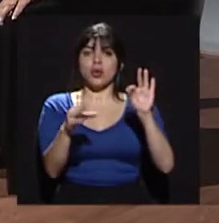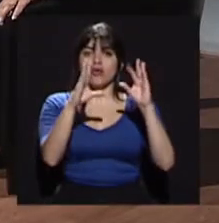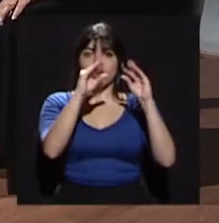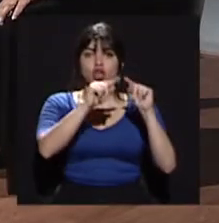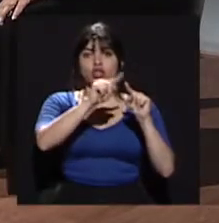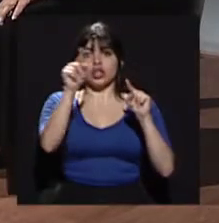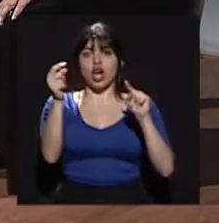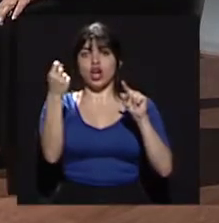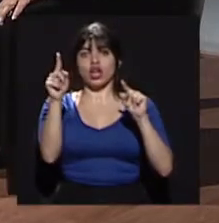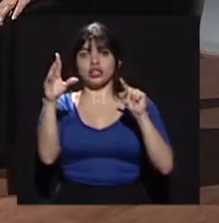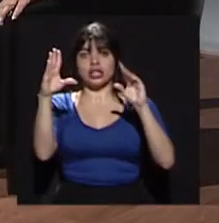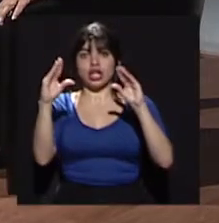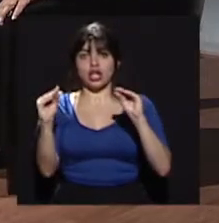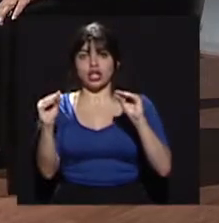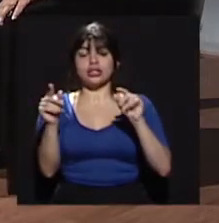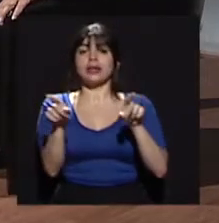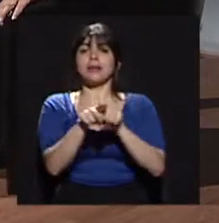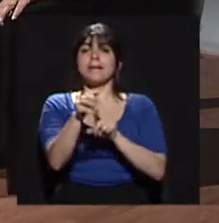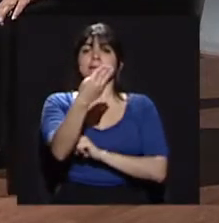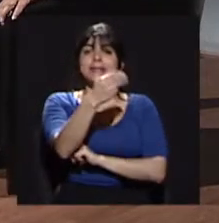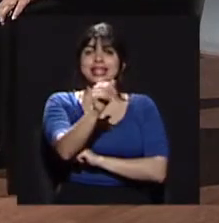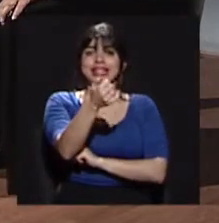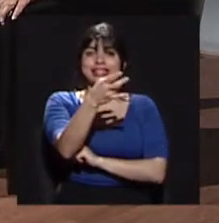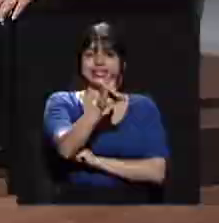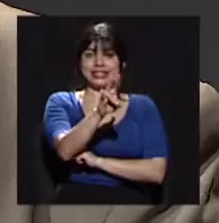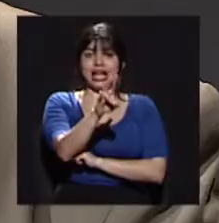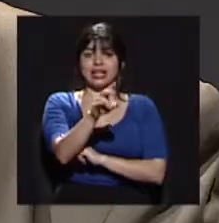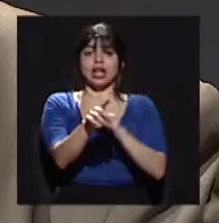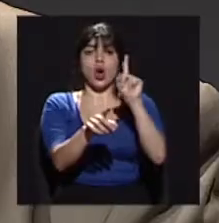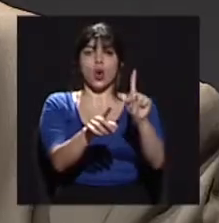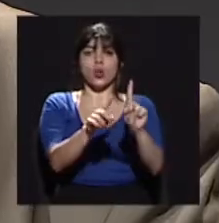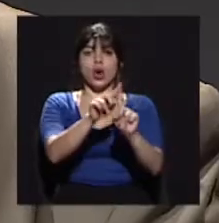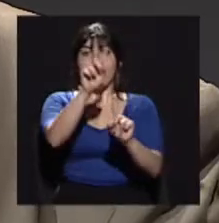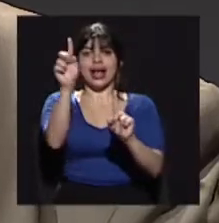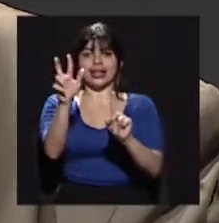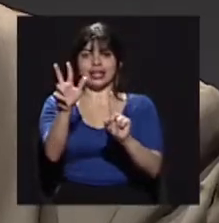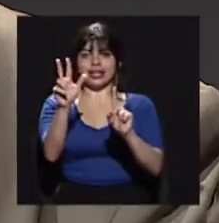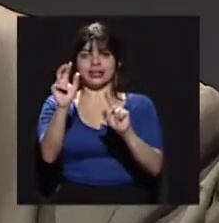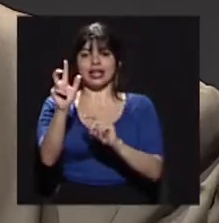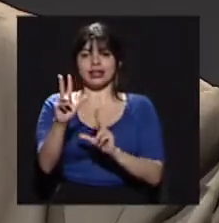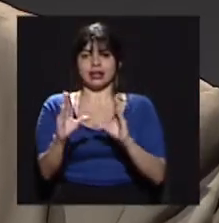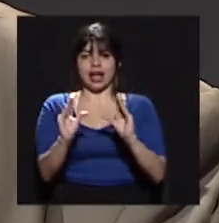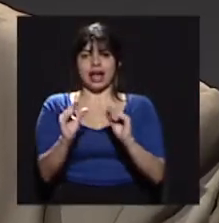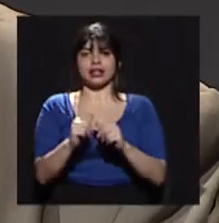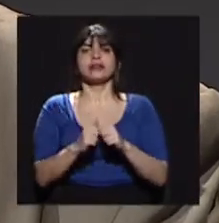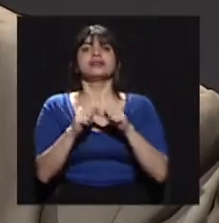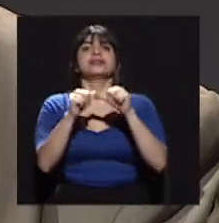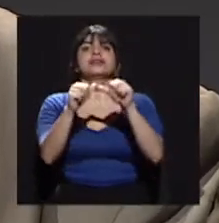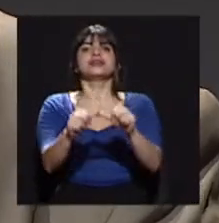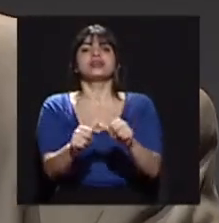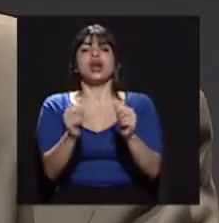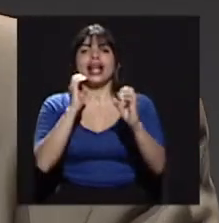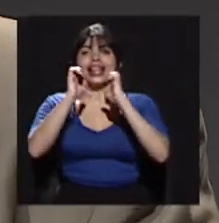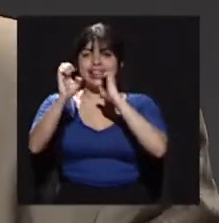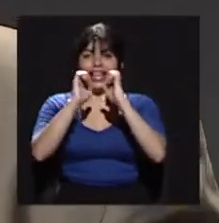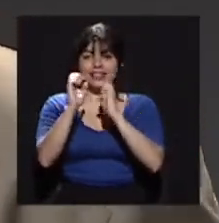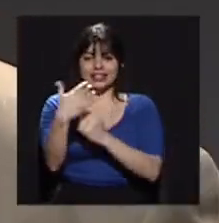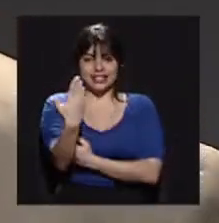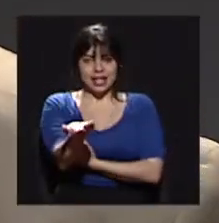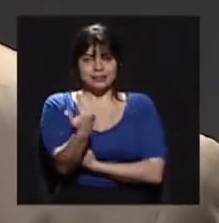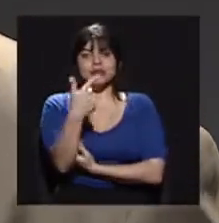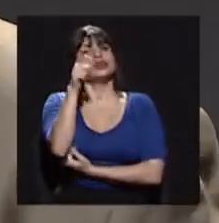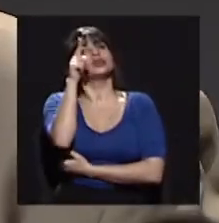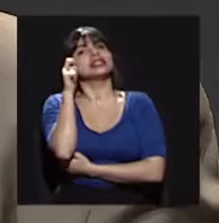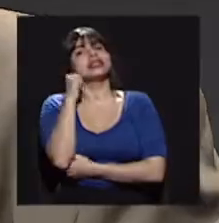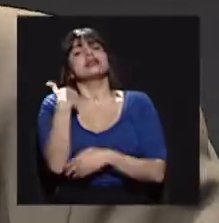la noche a 11 de la noche y el miércoles 17 de una a tres de la tarde y bueno continuamos con esta entrevista don don